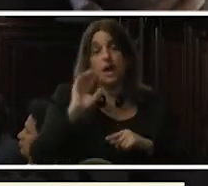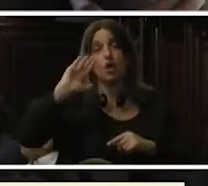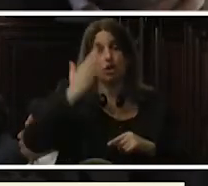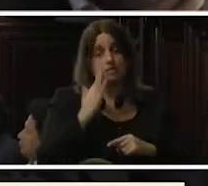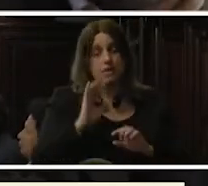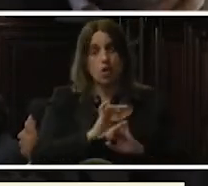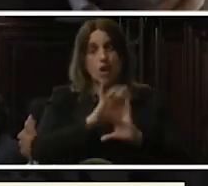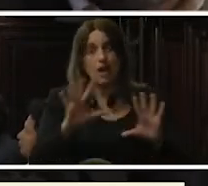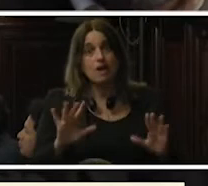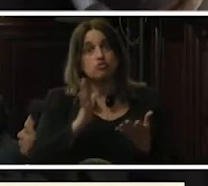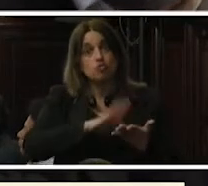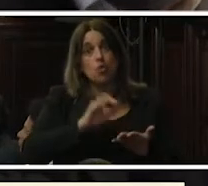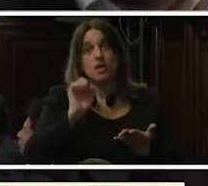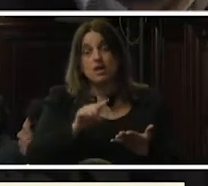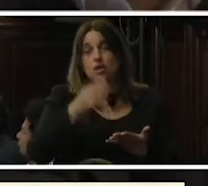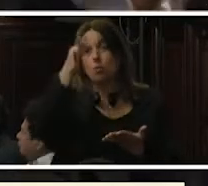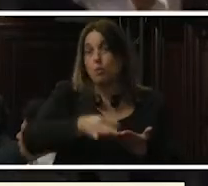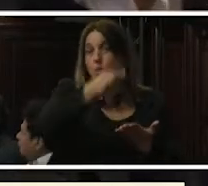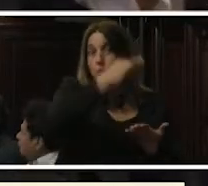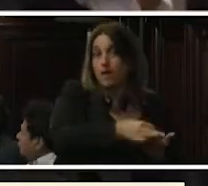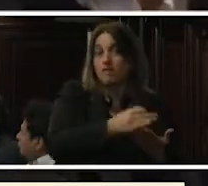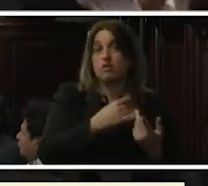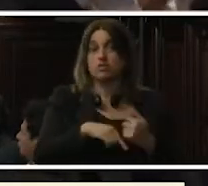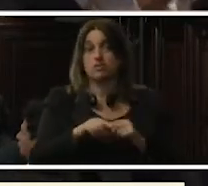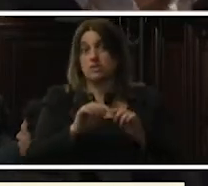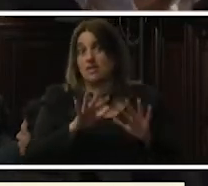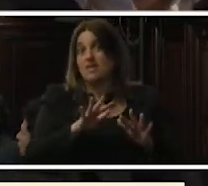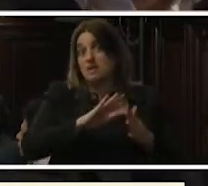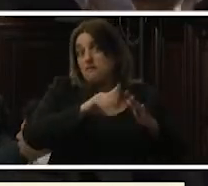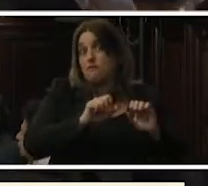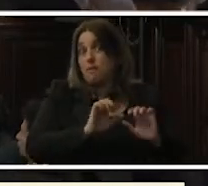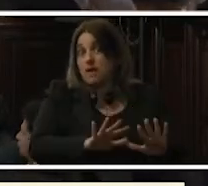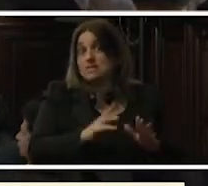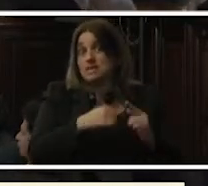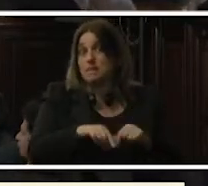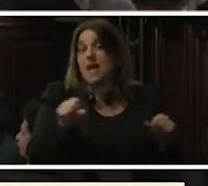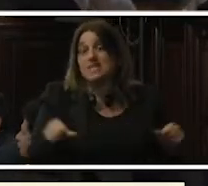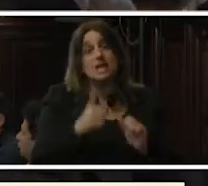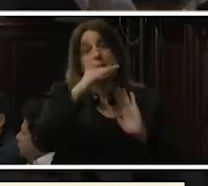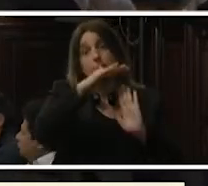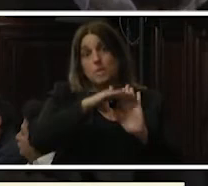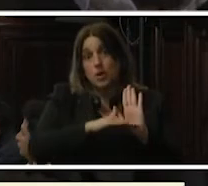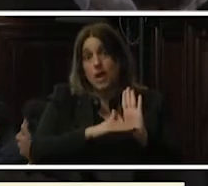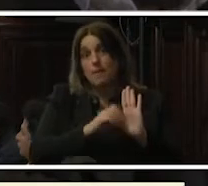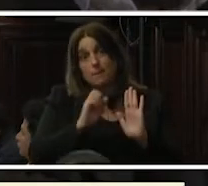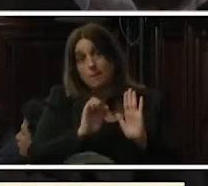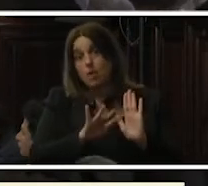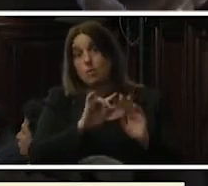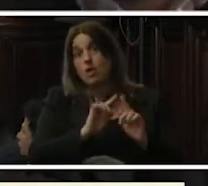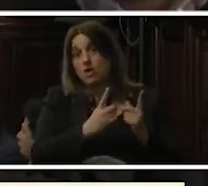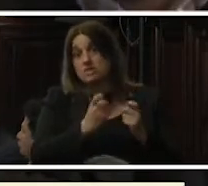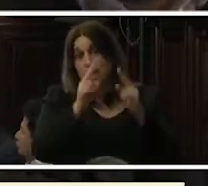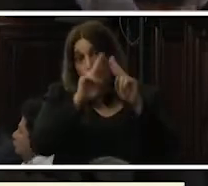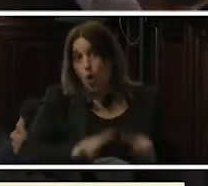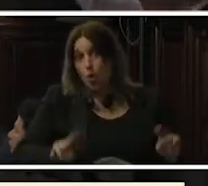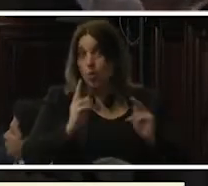expreso de la presencia de estos pueblos indígenas en aislamiento y la implementación de programas conforme a las directrices de Naciones